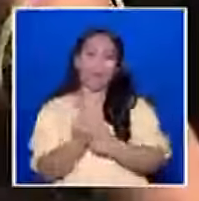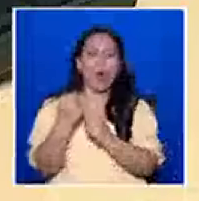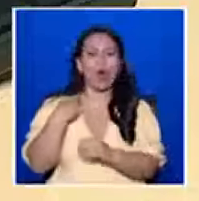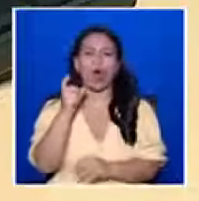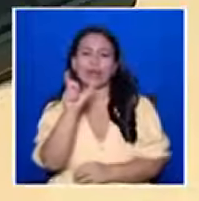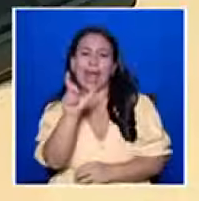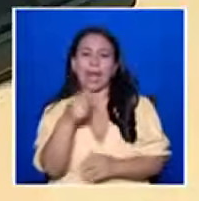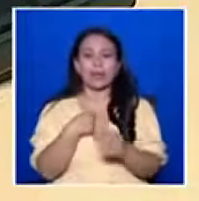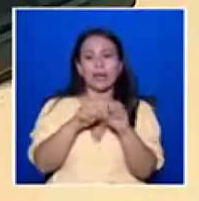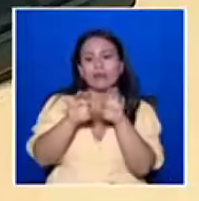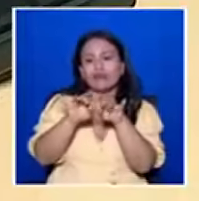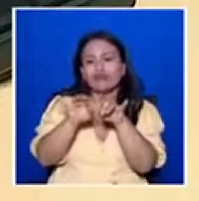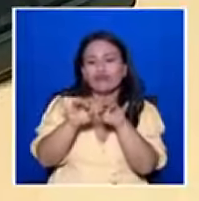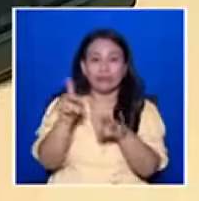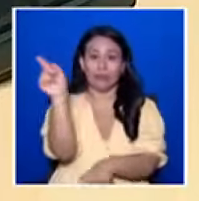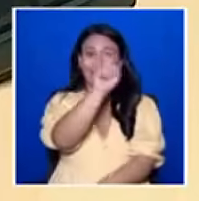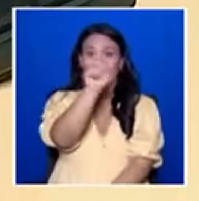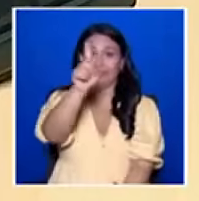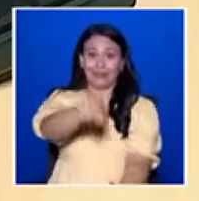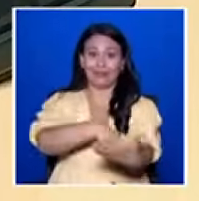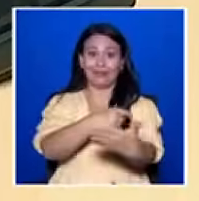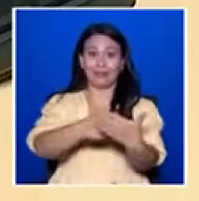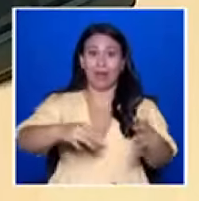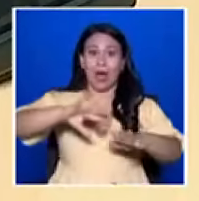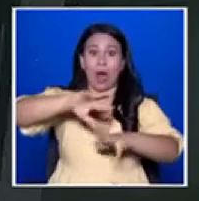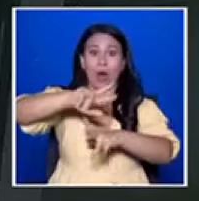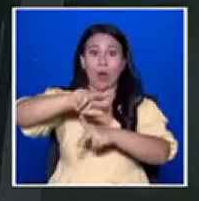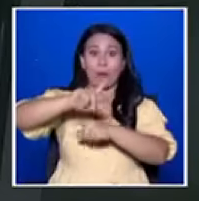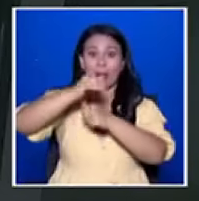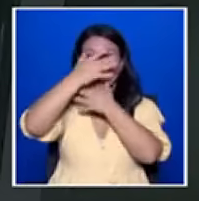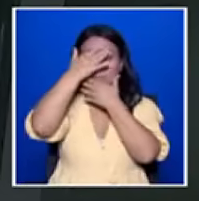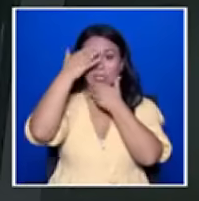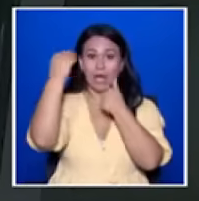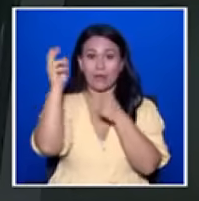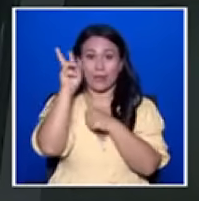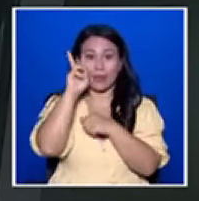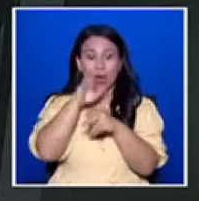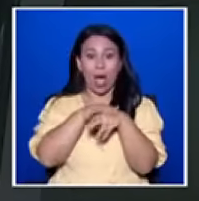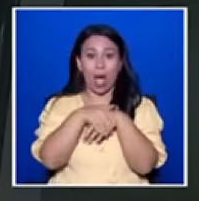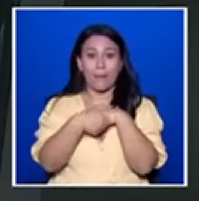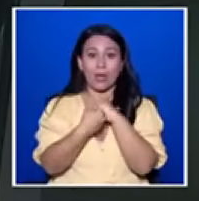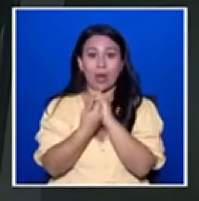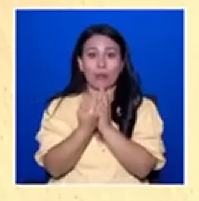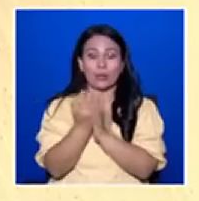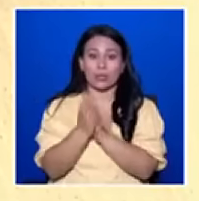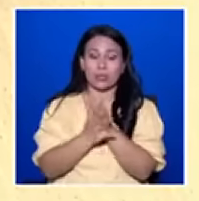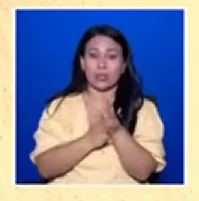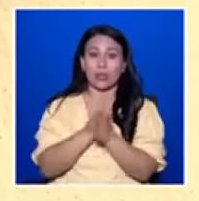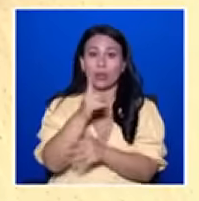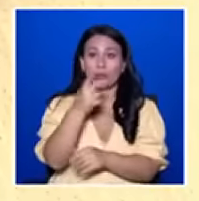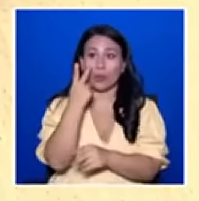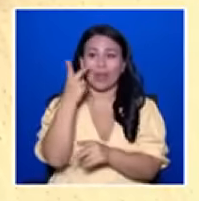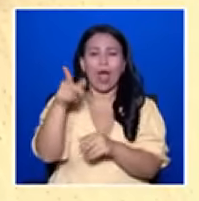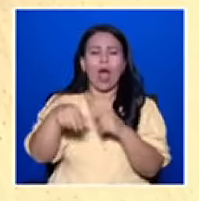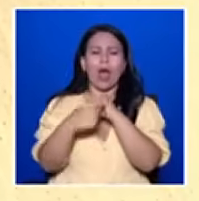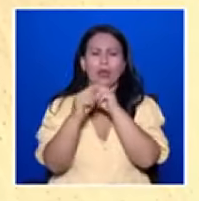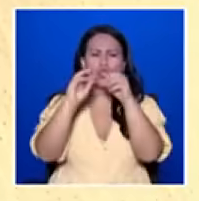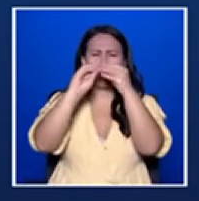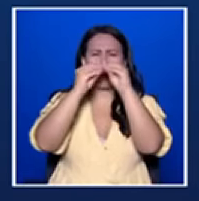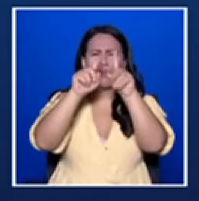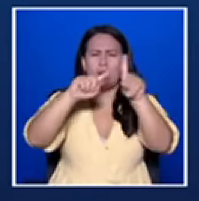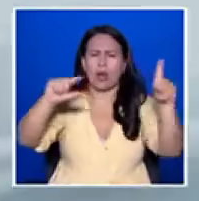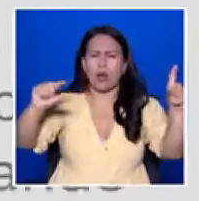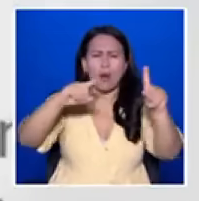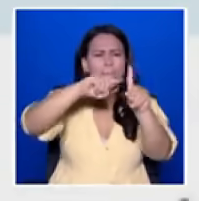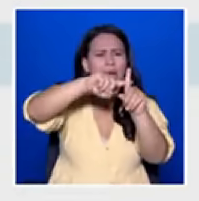con tarjeta de crédito o transferencias bancarias. Los números extranjeros registran códigos de área de Indonesia más